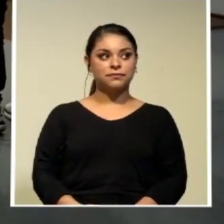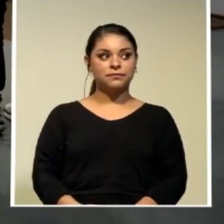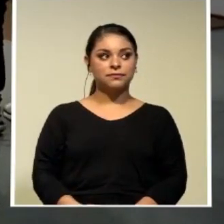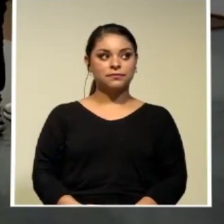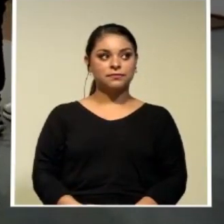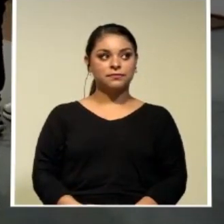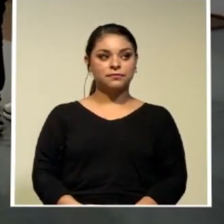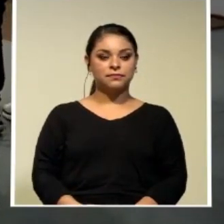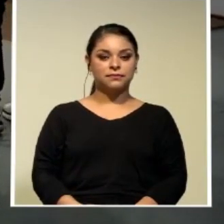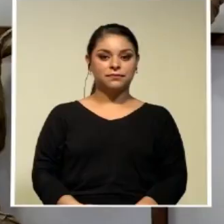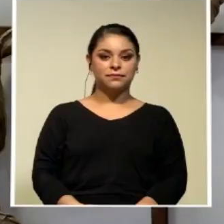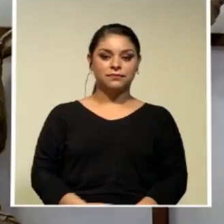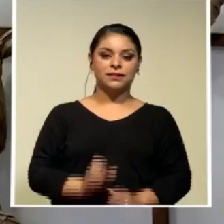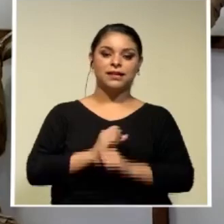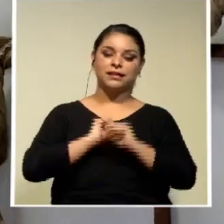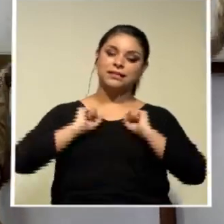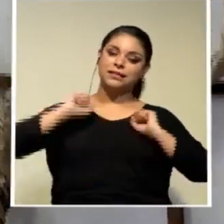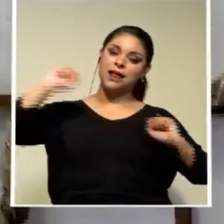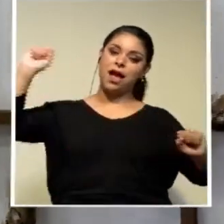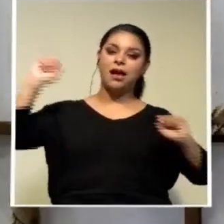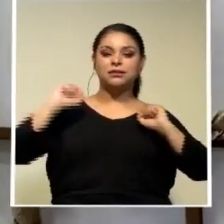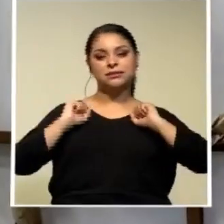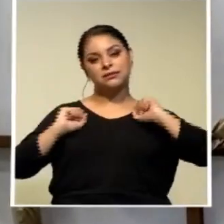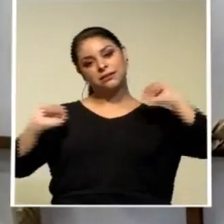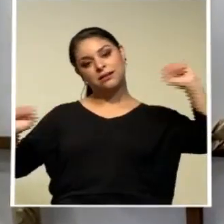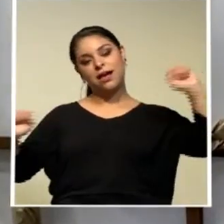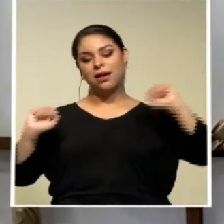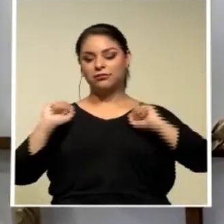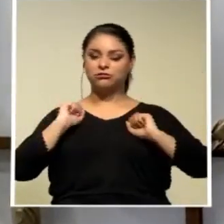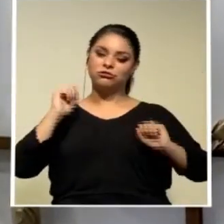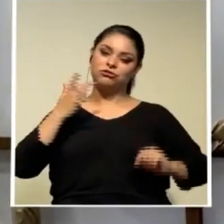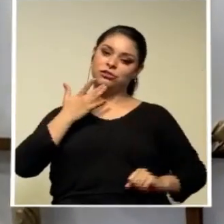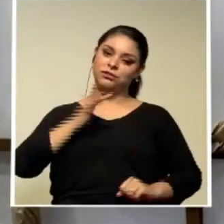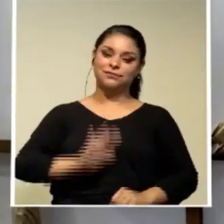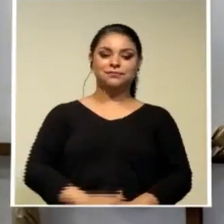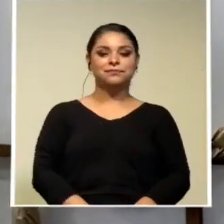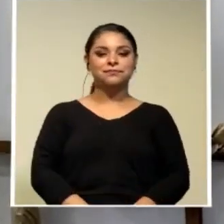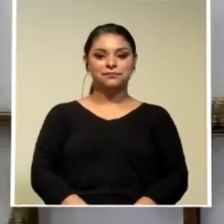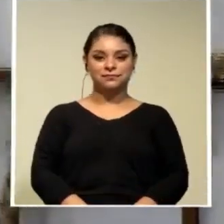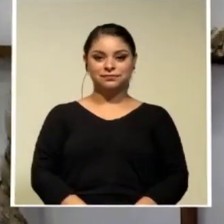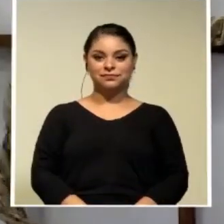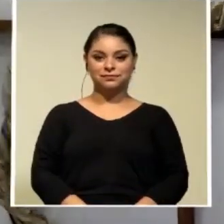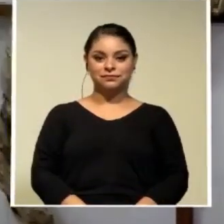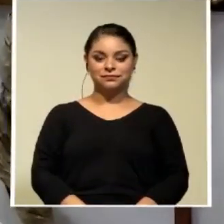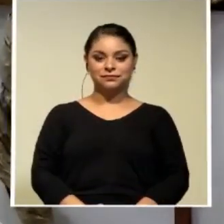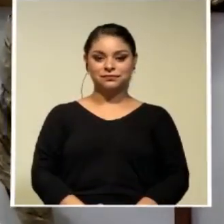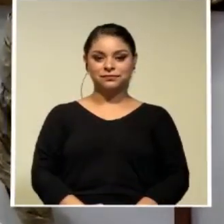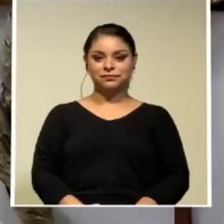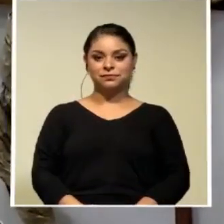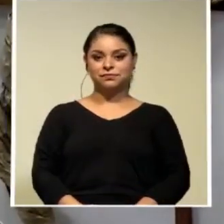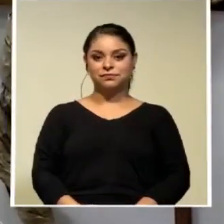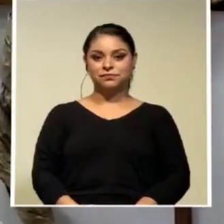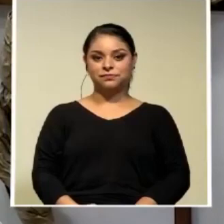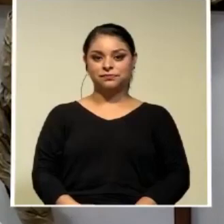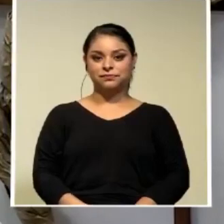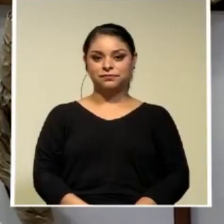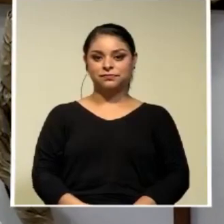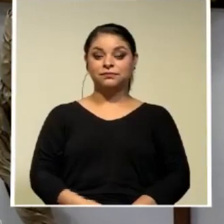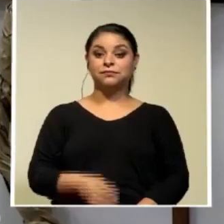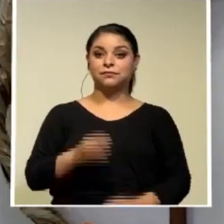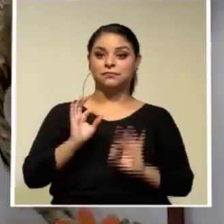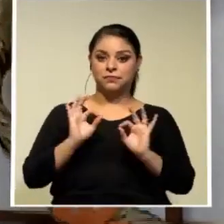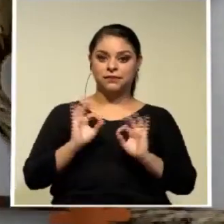entonces vamos a estirarnos, a estirar grande, niñas y niñas. Ay, qué rico. Muy